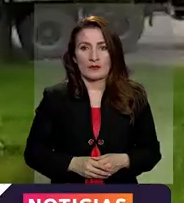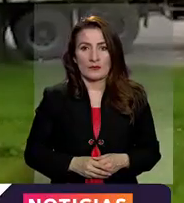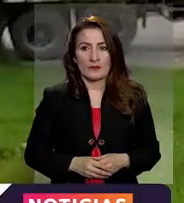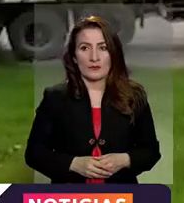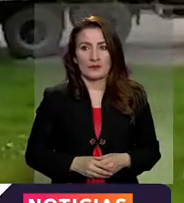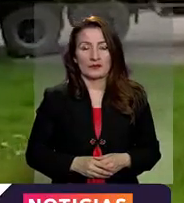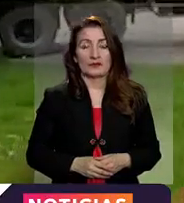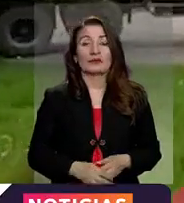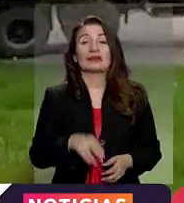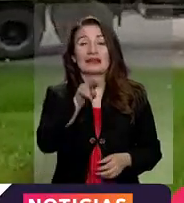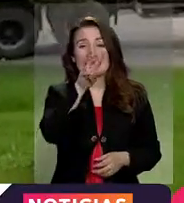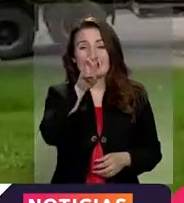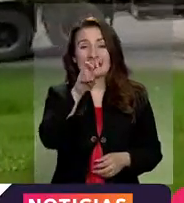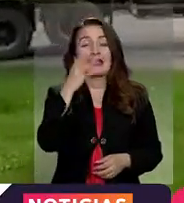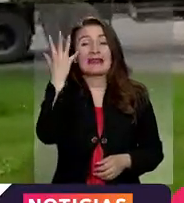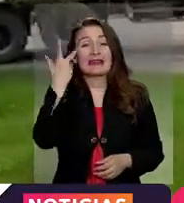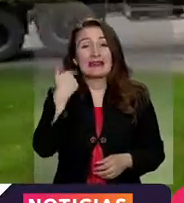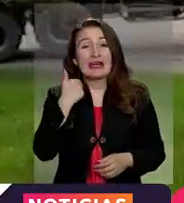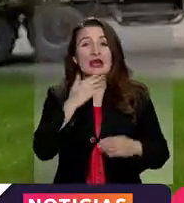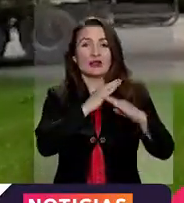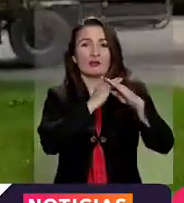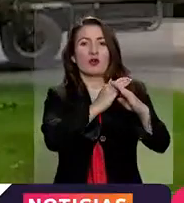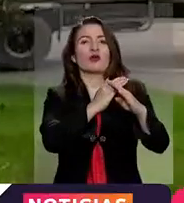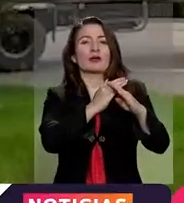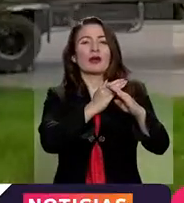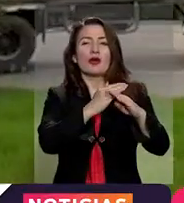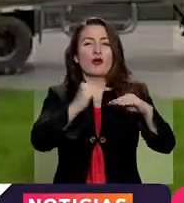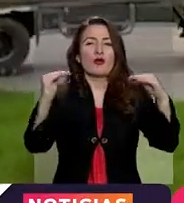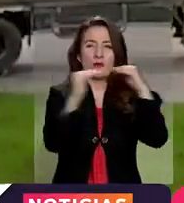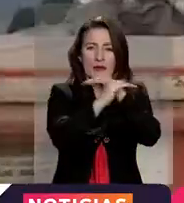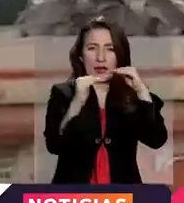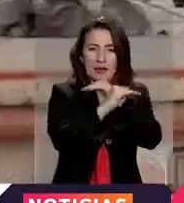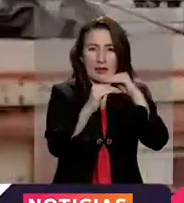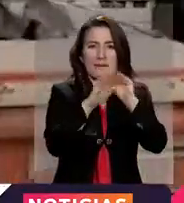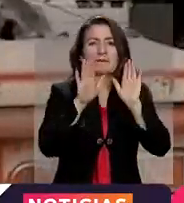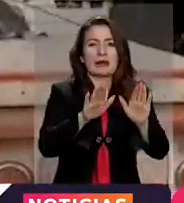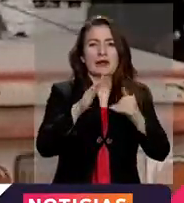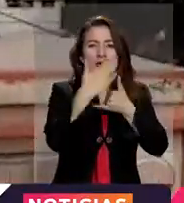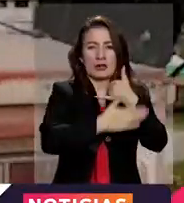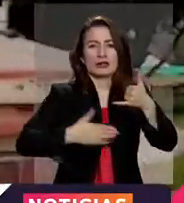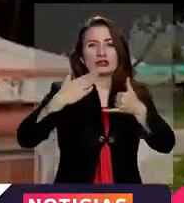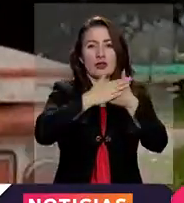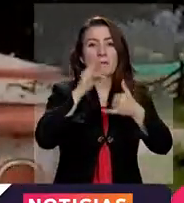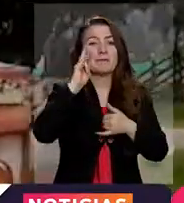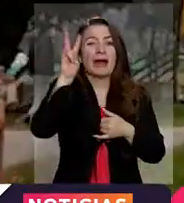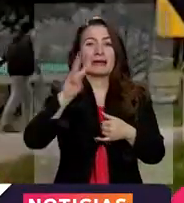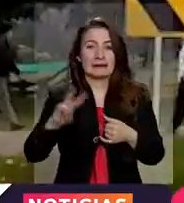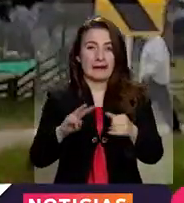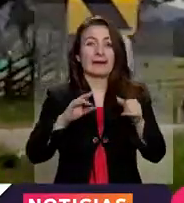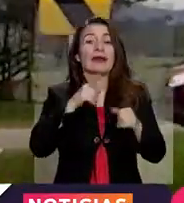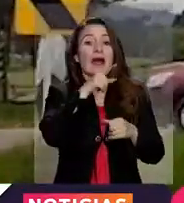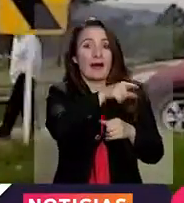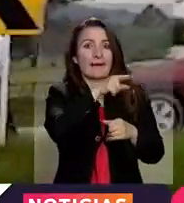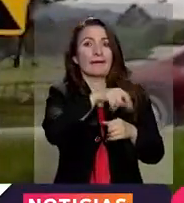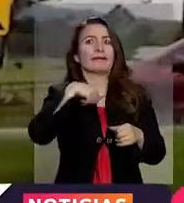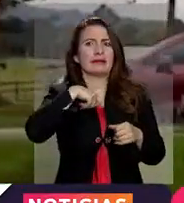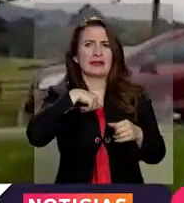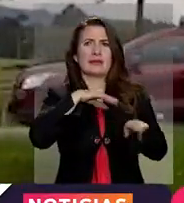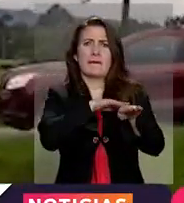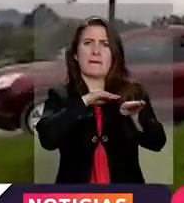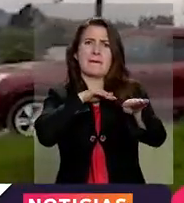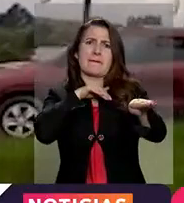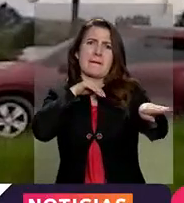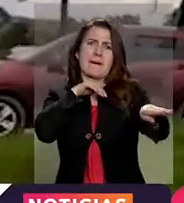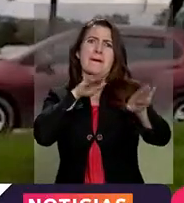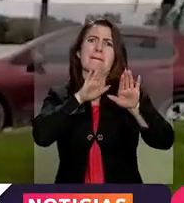se completan siete días de bloqueos en las vías del país por el paro nacional y el departamento del valle del cauca ha sido uno de los más golpeados en